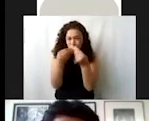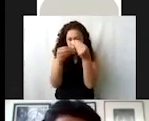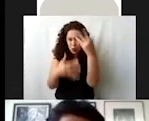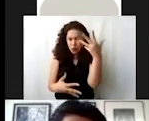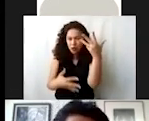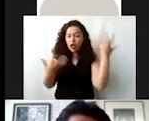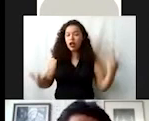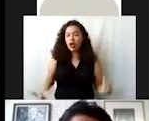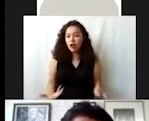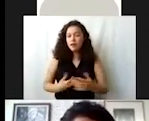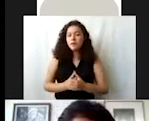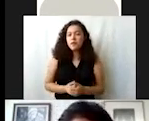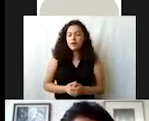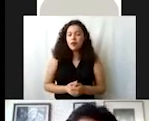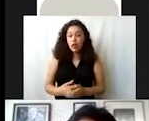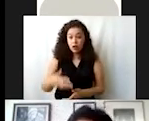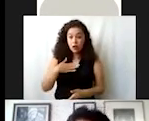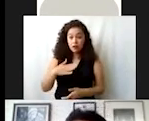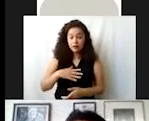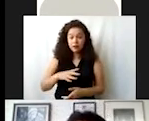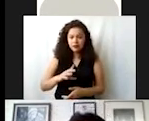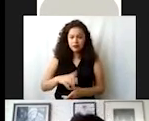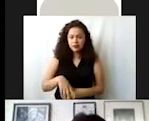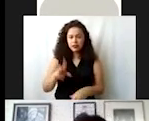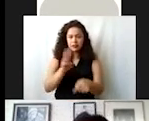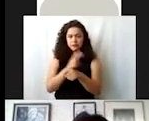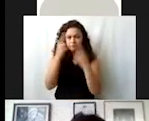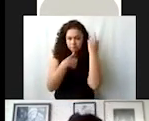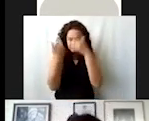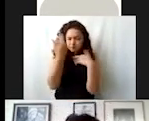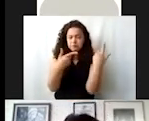contribuyente, un cliente le llega una verificación de domicilio